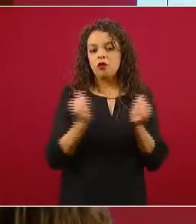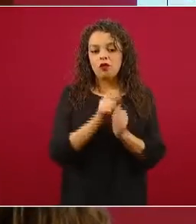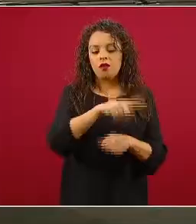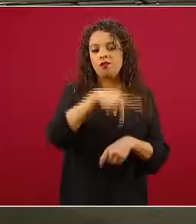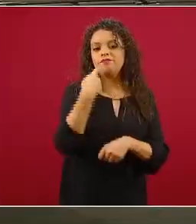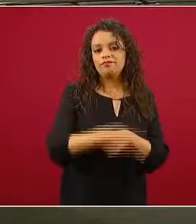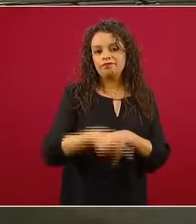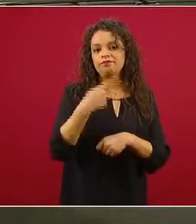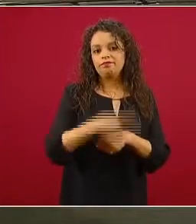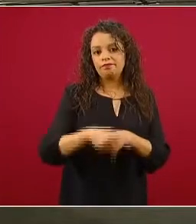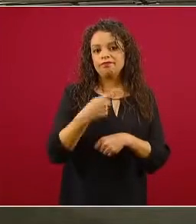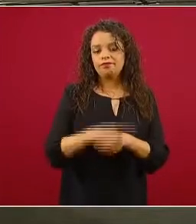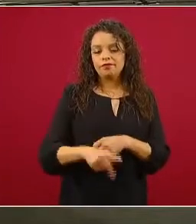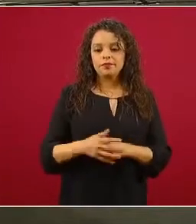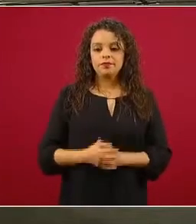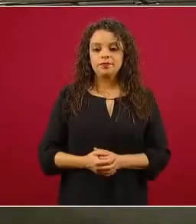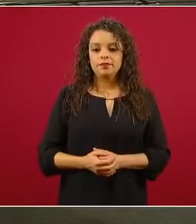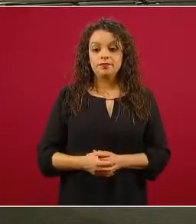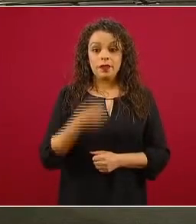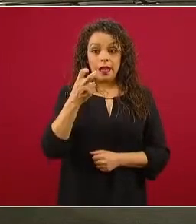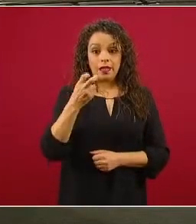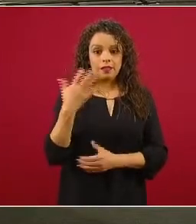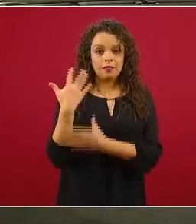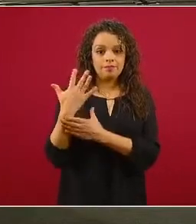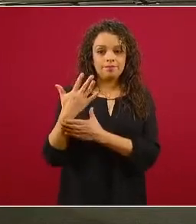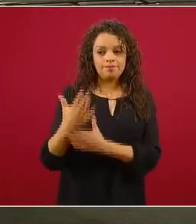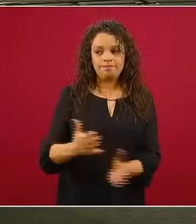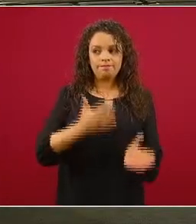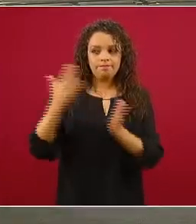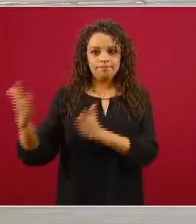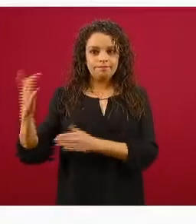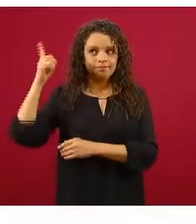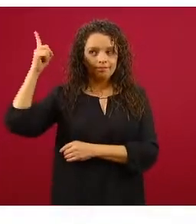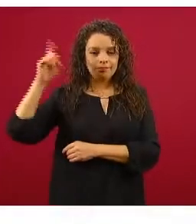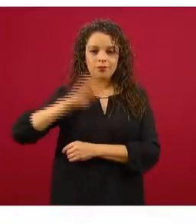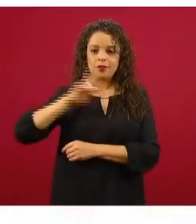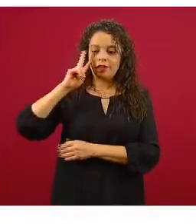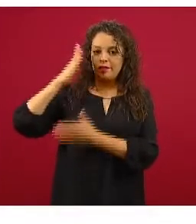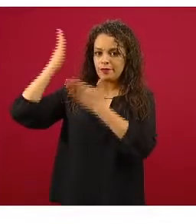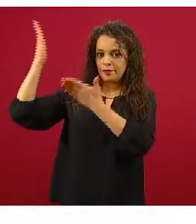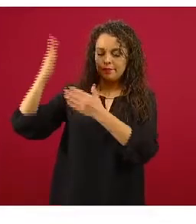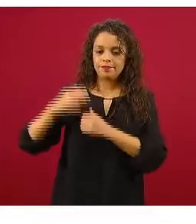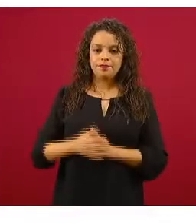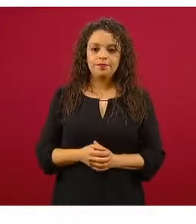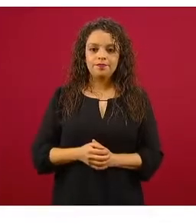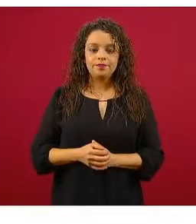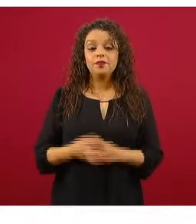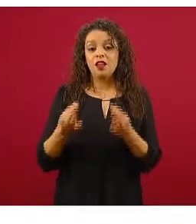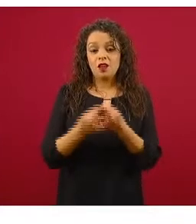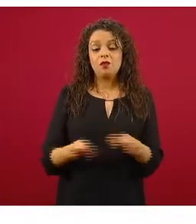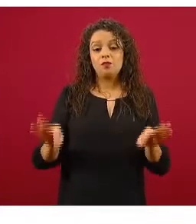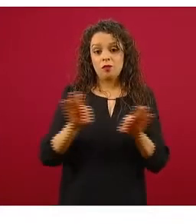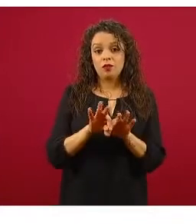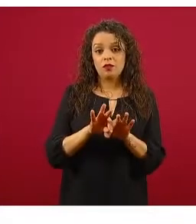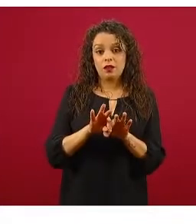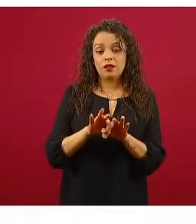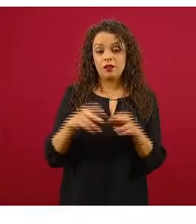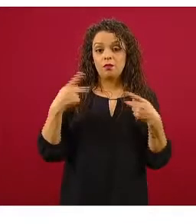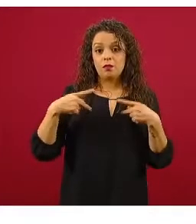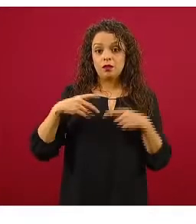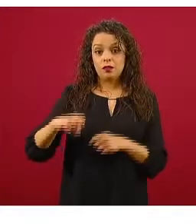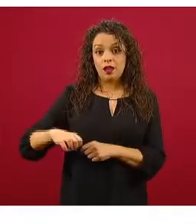es lo que tenemos a la derecha. Es importante el grupo de edad de mayores de 60